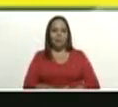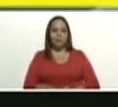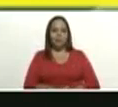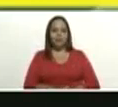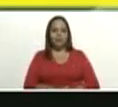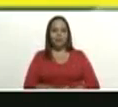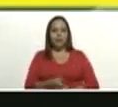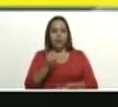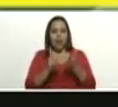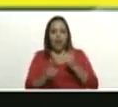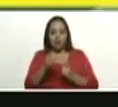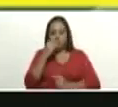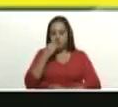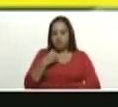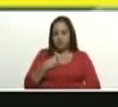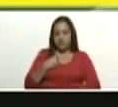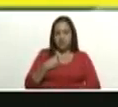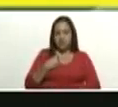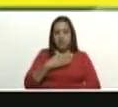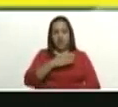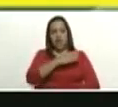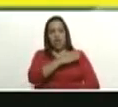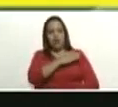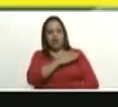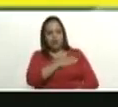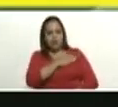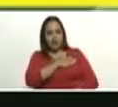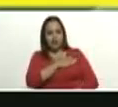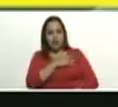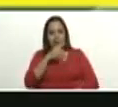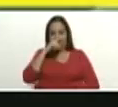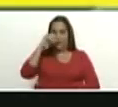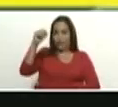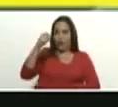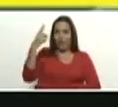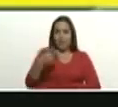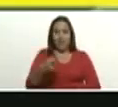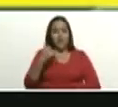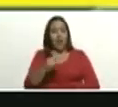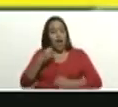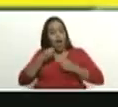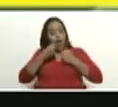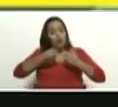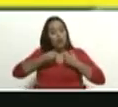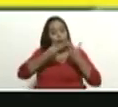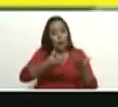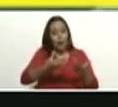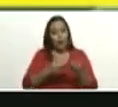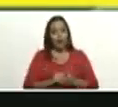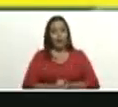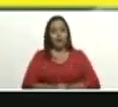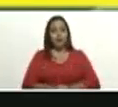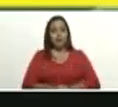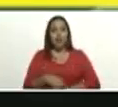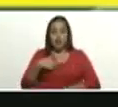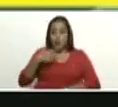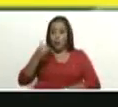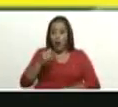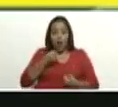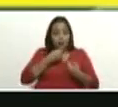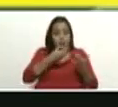Es algo que me decía Lula, a mí, Maduro, tienes que tener un relato. Bueno, yo lo tengo,